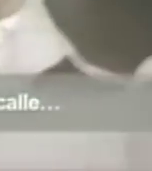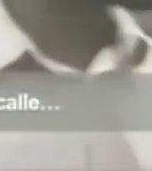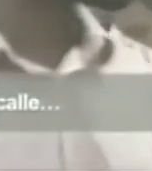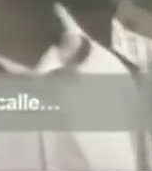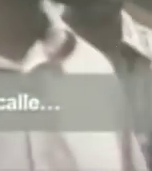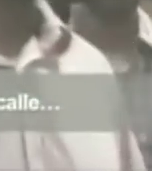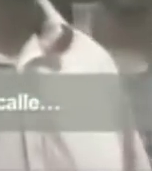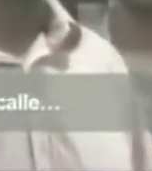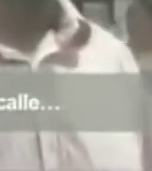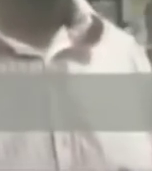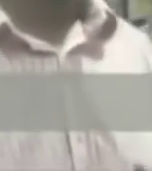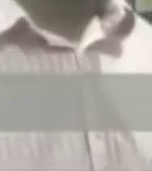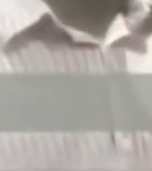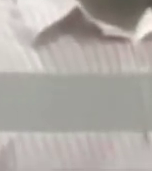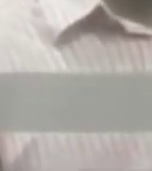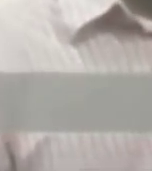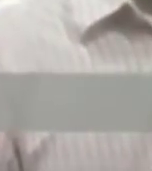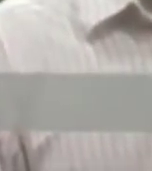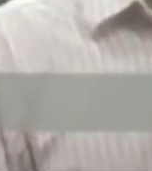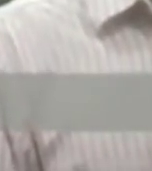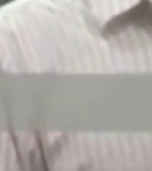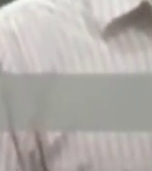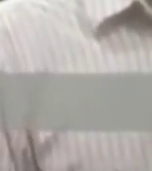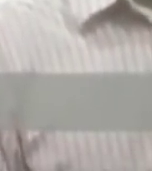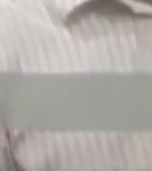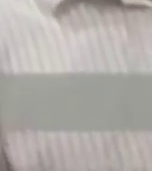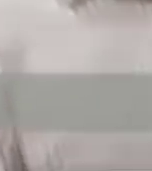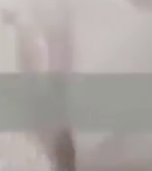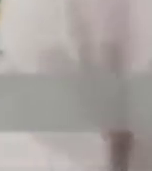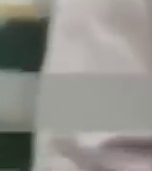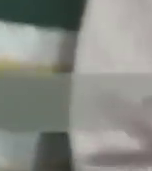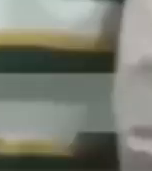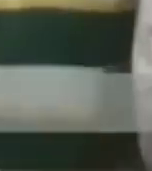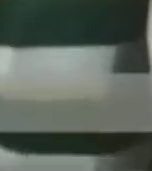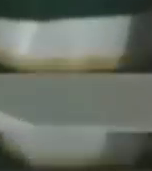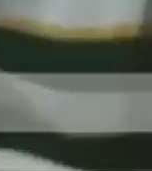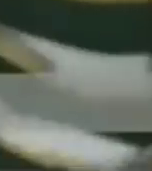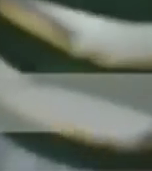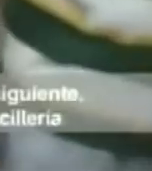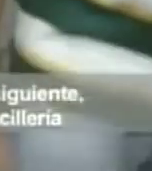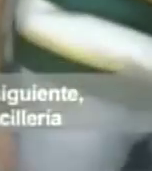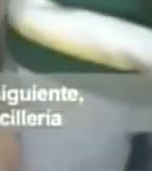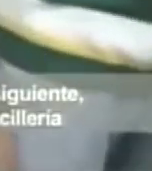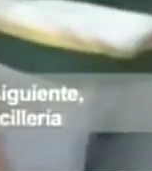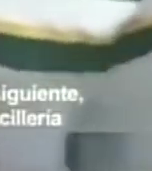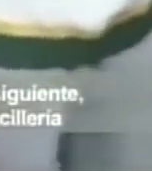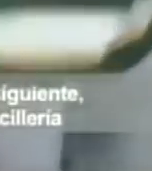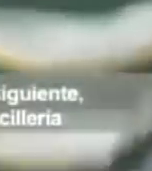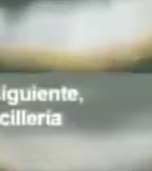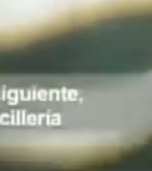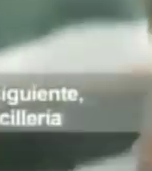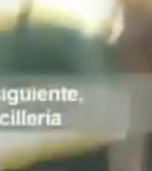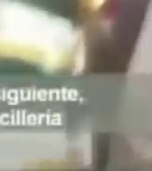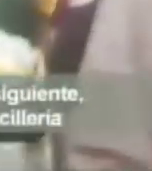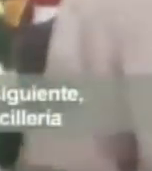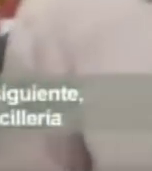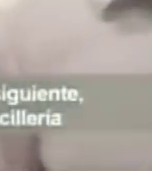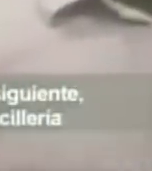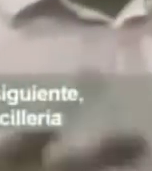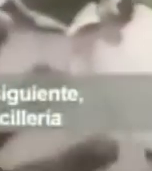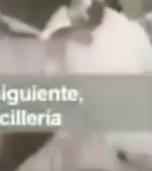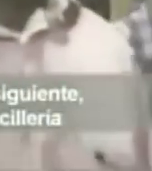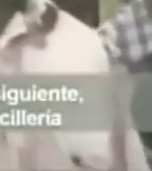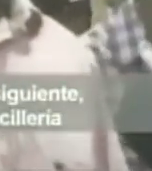La maleta la tenemos en la calle. Los desertados van a ser desalojados. No, o sea, simplemente la situación